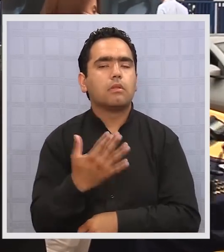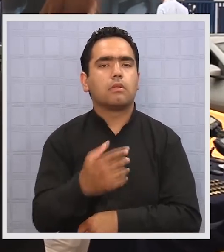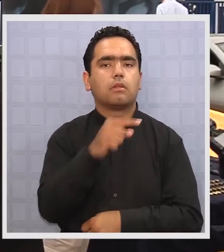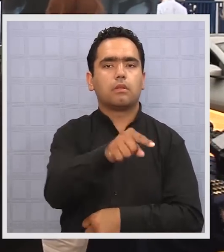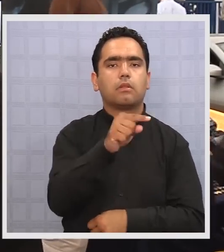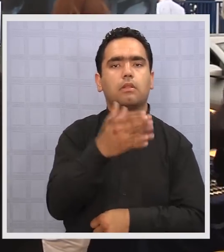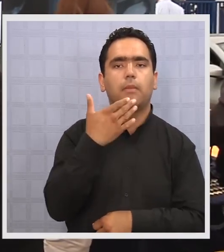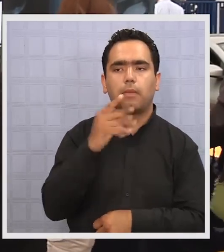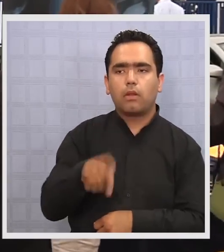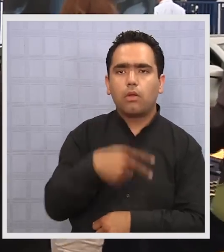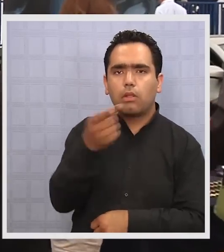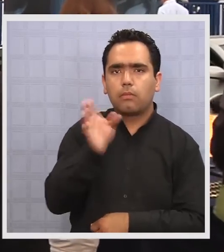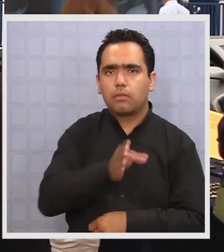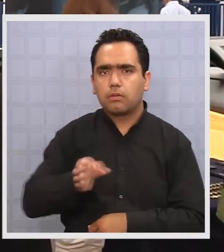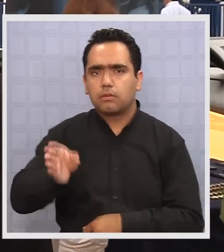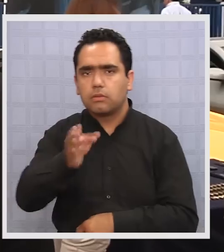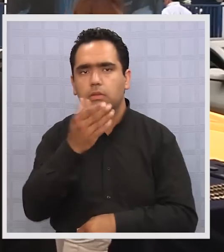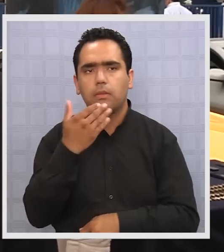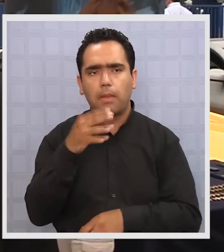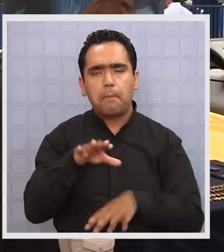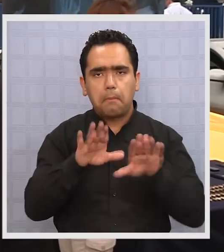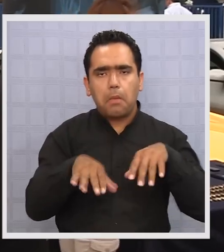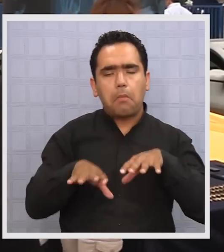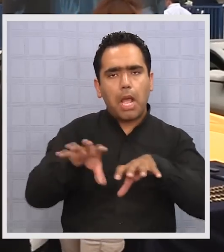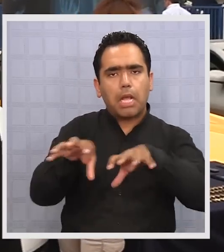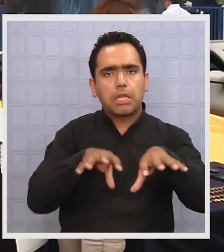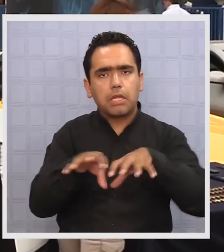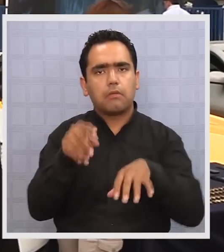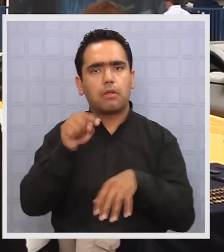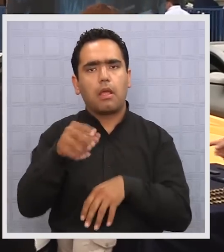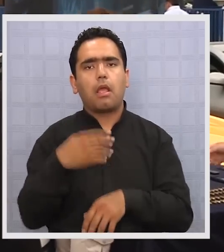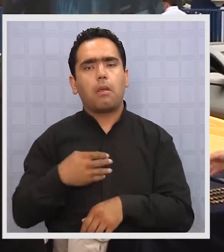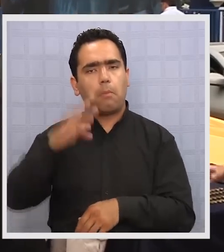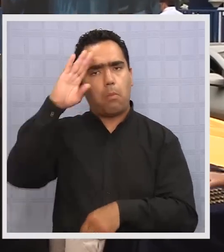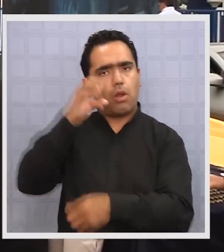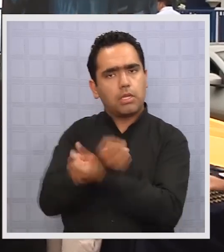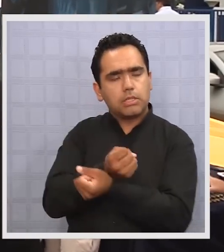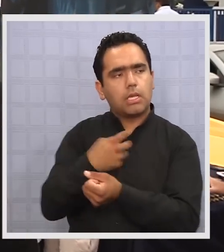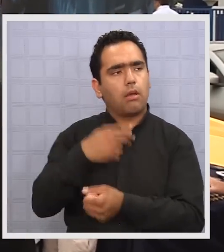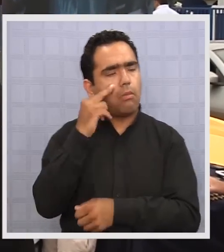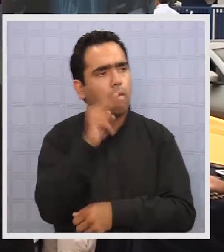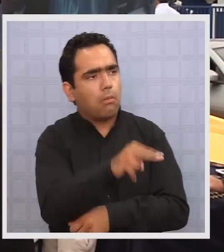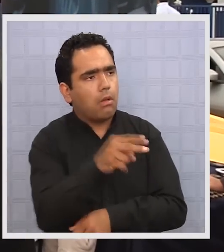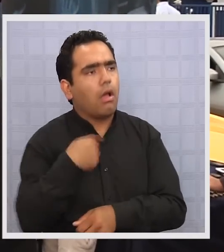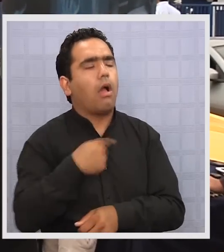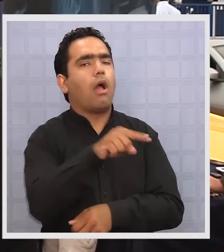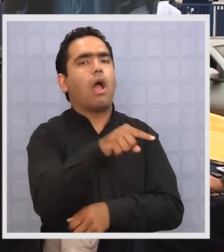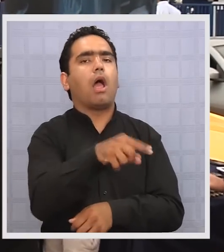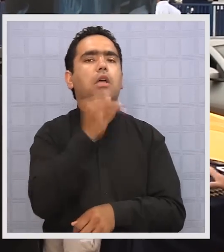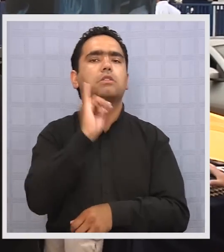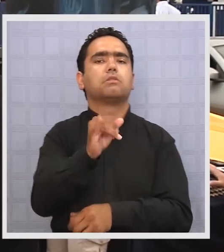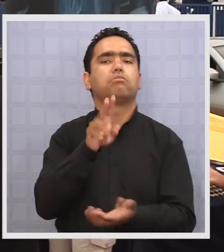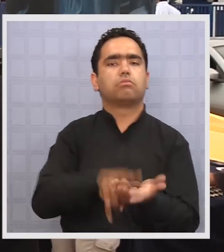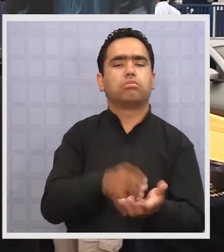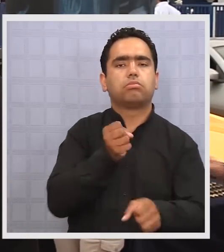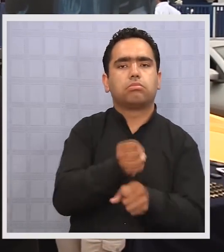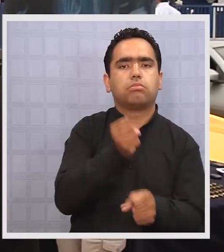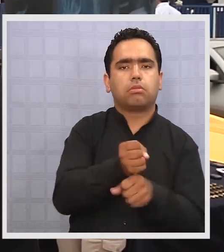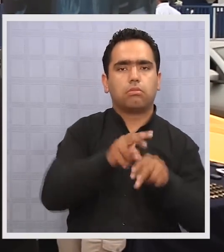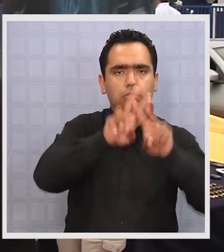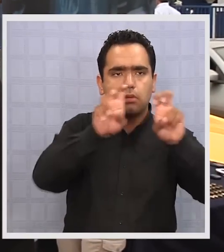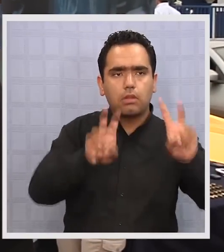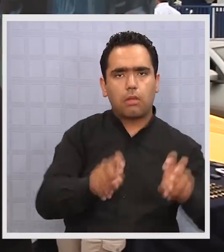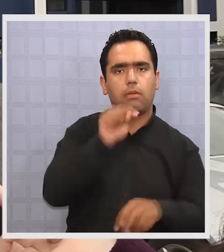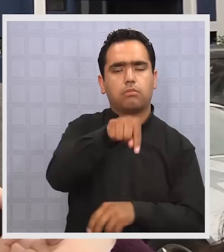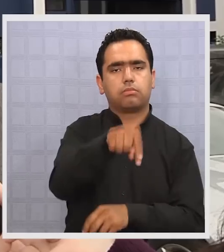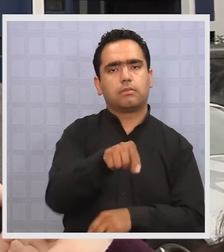por cierto igualmente da cuenta a otras personas que están dedicándose a este tipo de actividades, que las policías y la fiscalía están claramente dedicadas a investigar este tema o